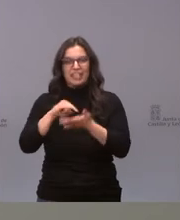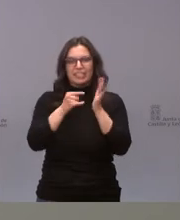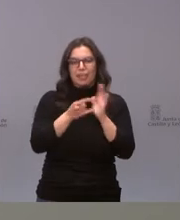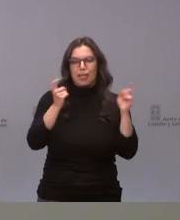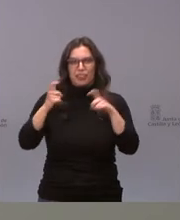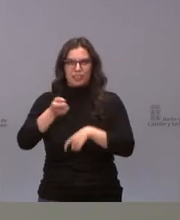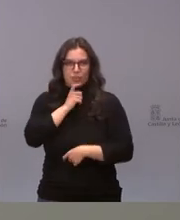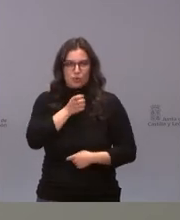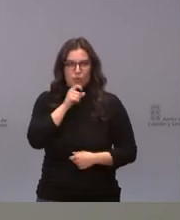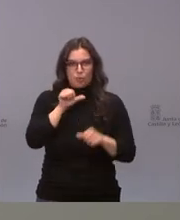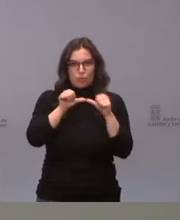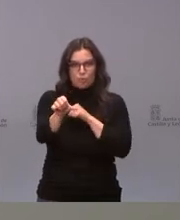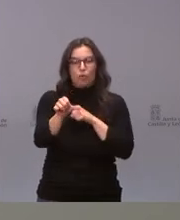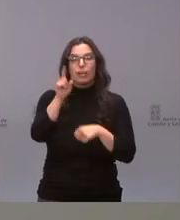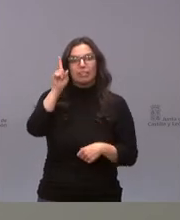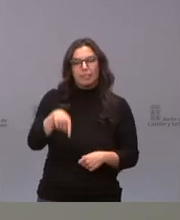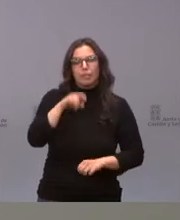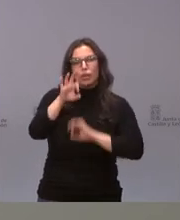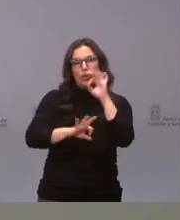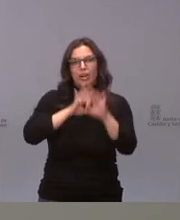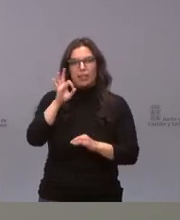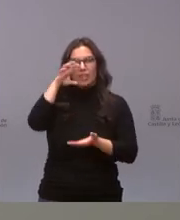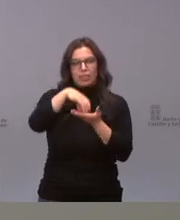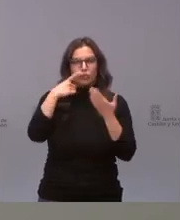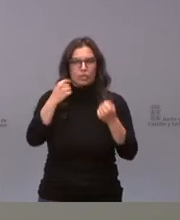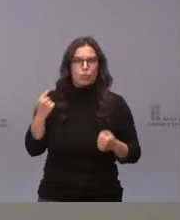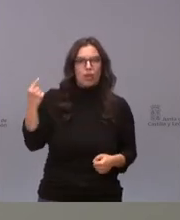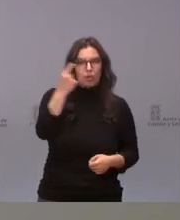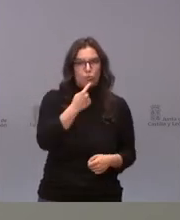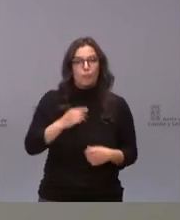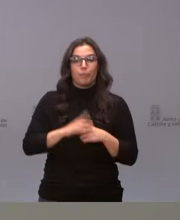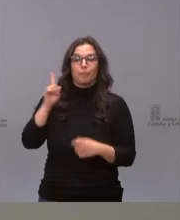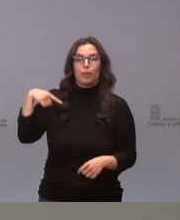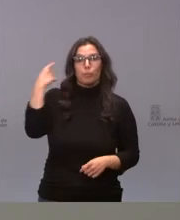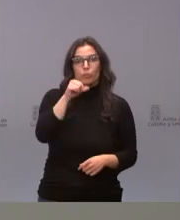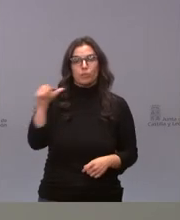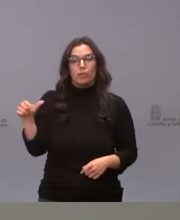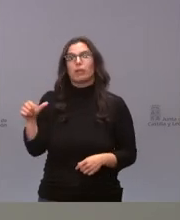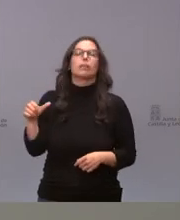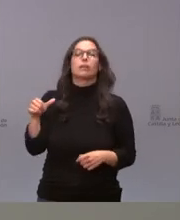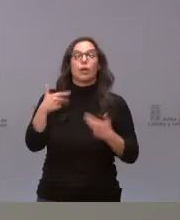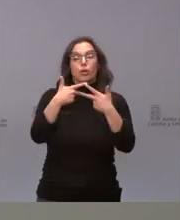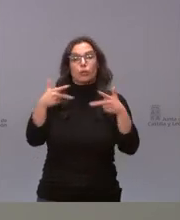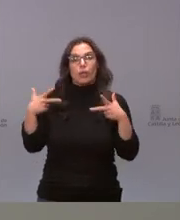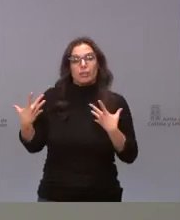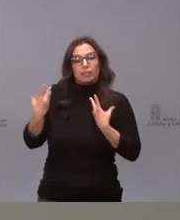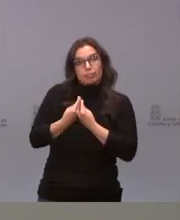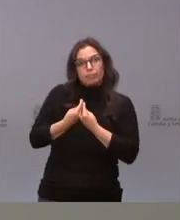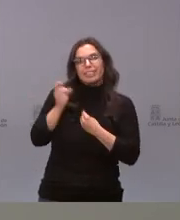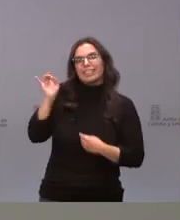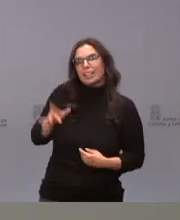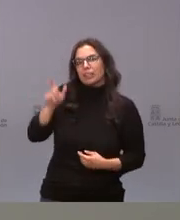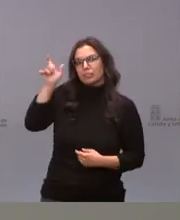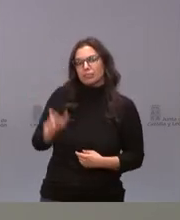citación y la organización de los centros de salud. La próxima semana nos acompañará en la rueda de prensa